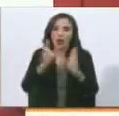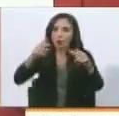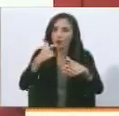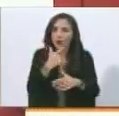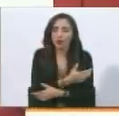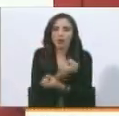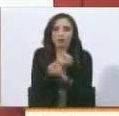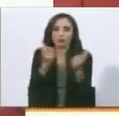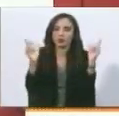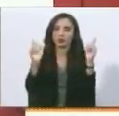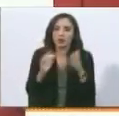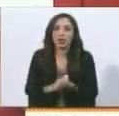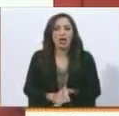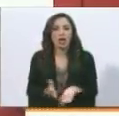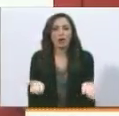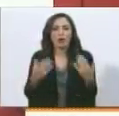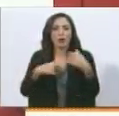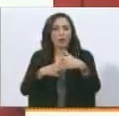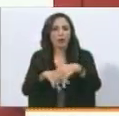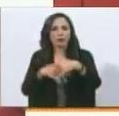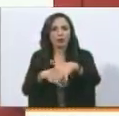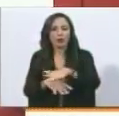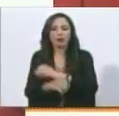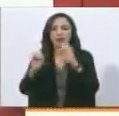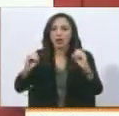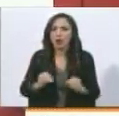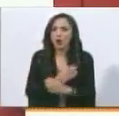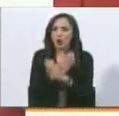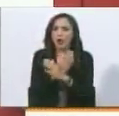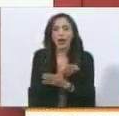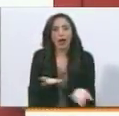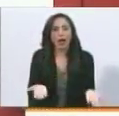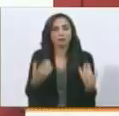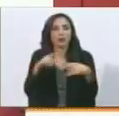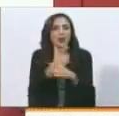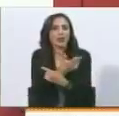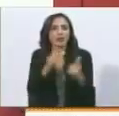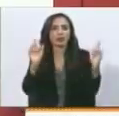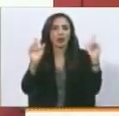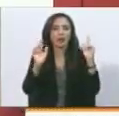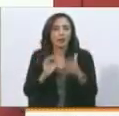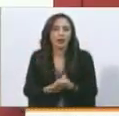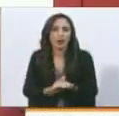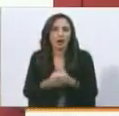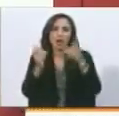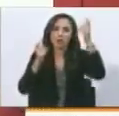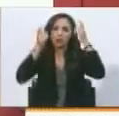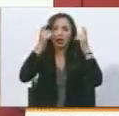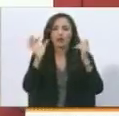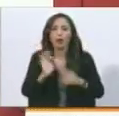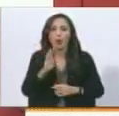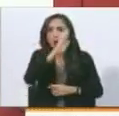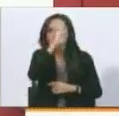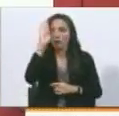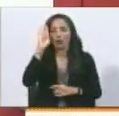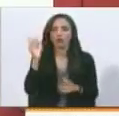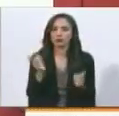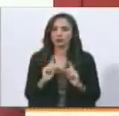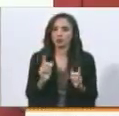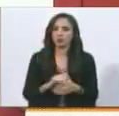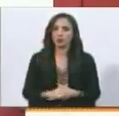hacer una marcha para la OEA allá y ponemos un cartelito, libertad para Diosdado. No,